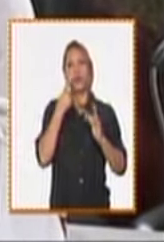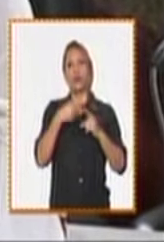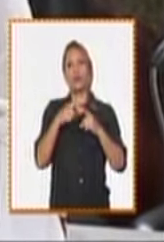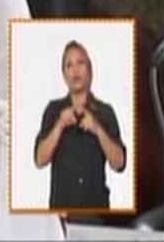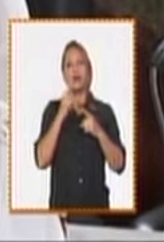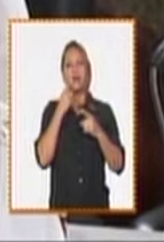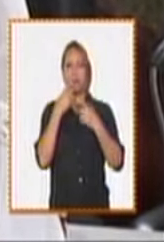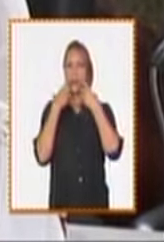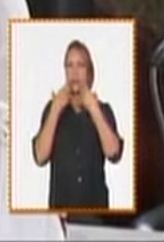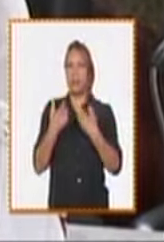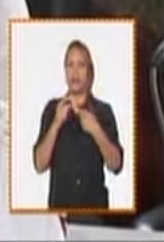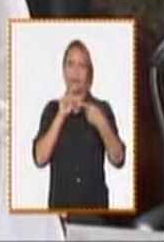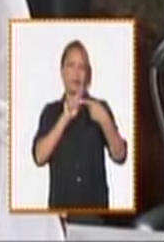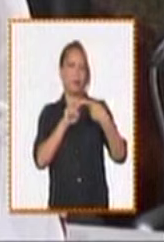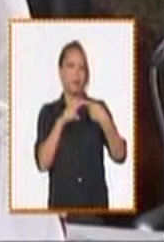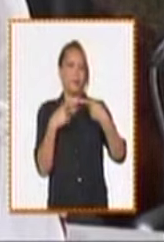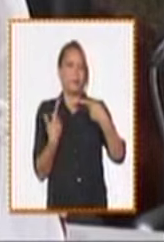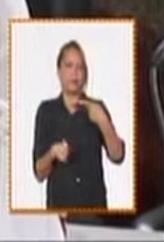lugar